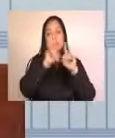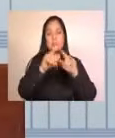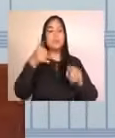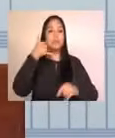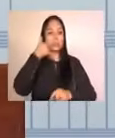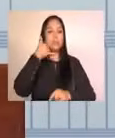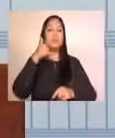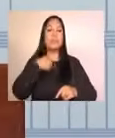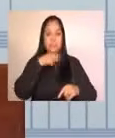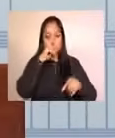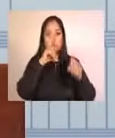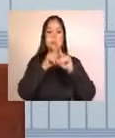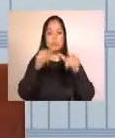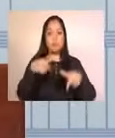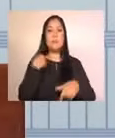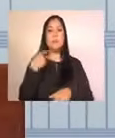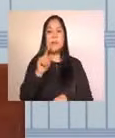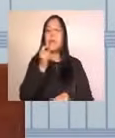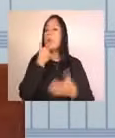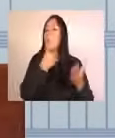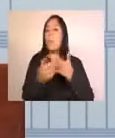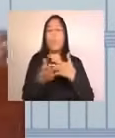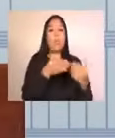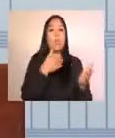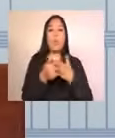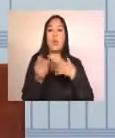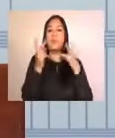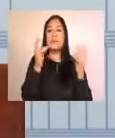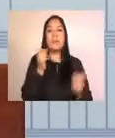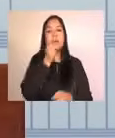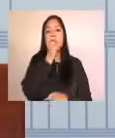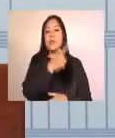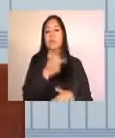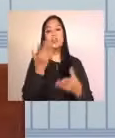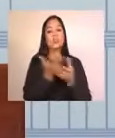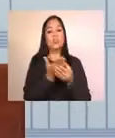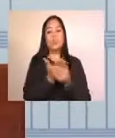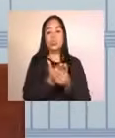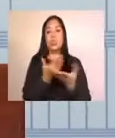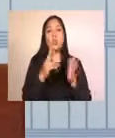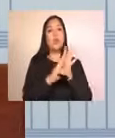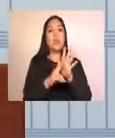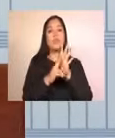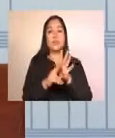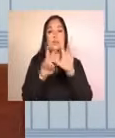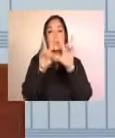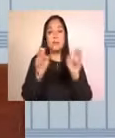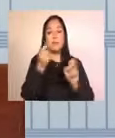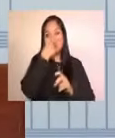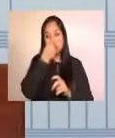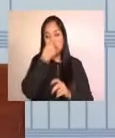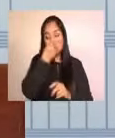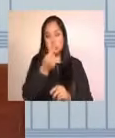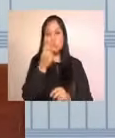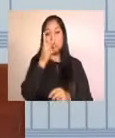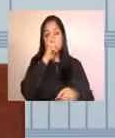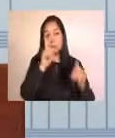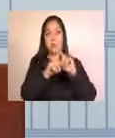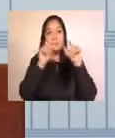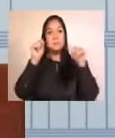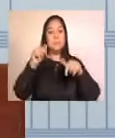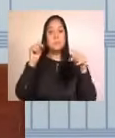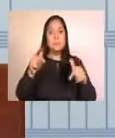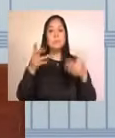canal para recibir cualquier indicio, documentación o referencia sobre casos de corrupción. Y aquí, como lo hemos